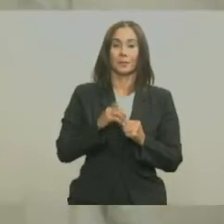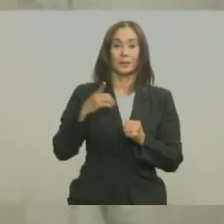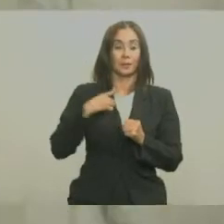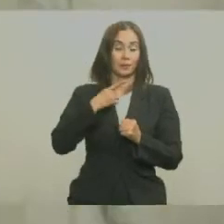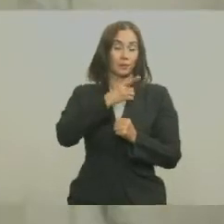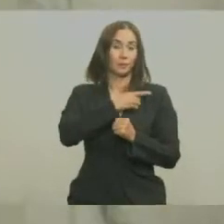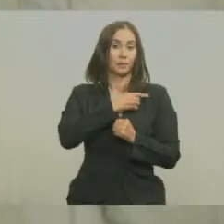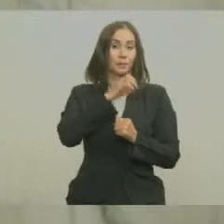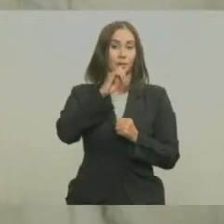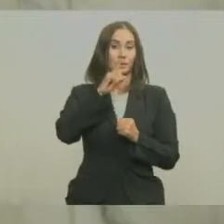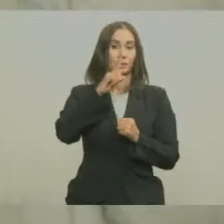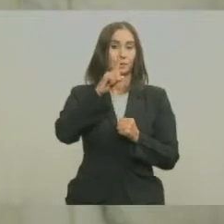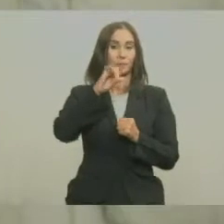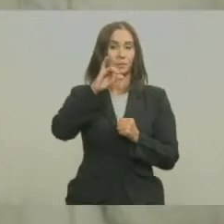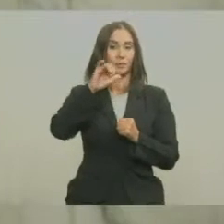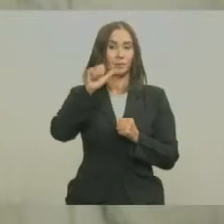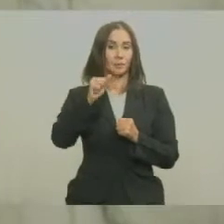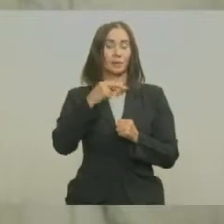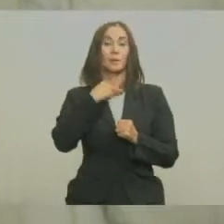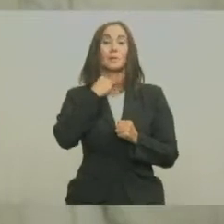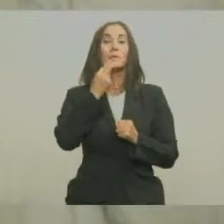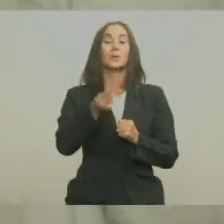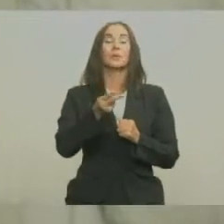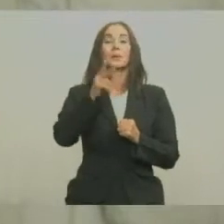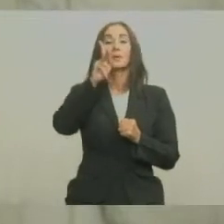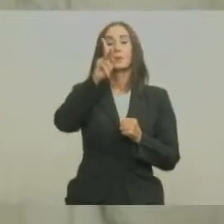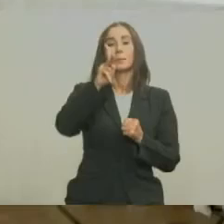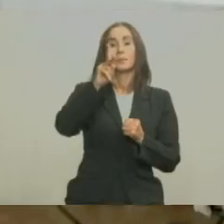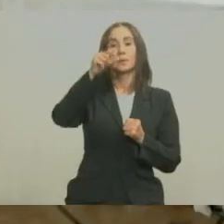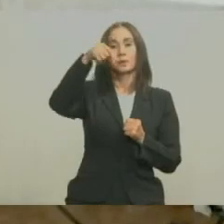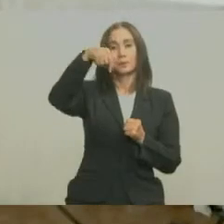Diputado Elías Wessing Chávez, vocero del PQDC,